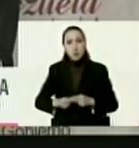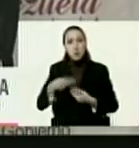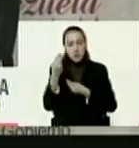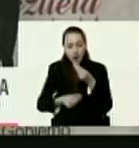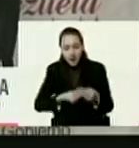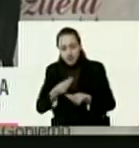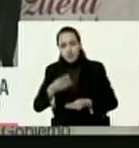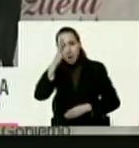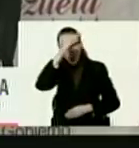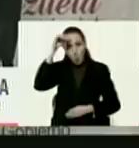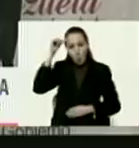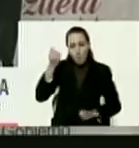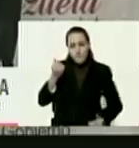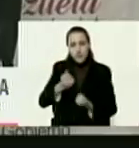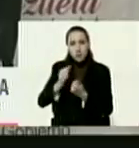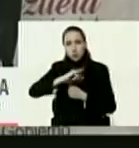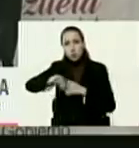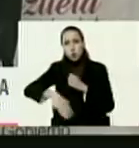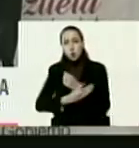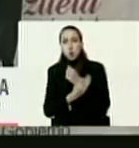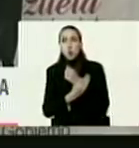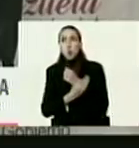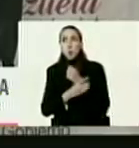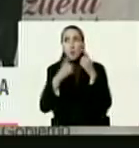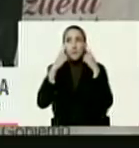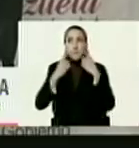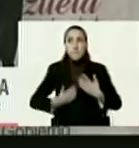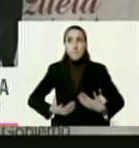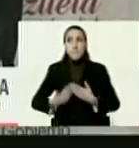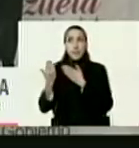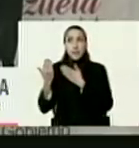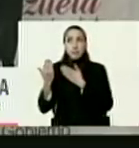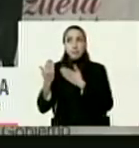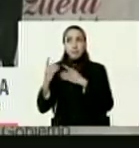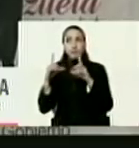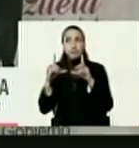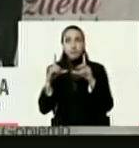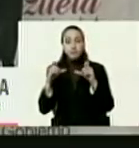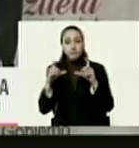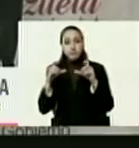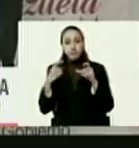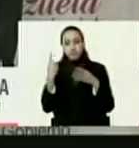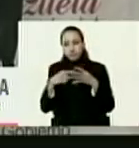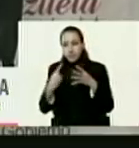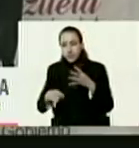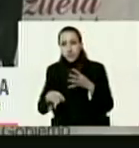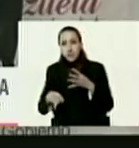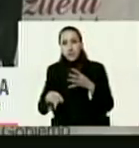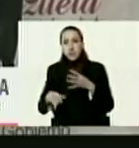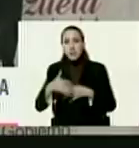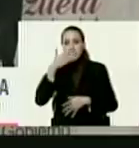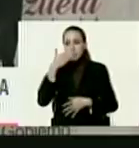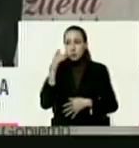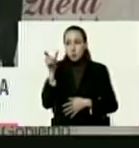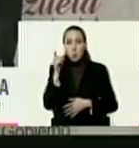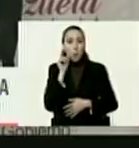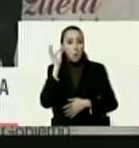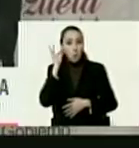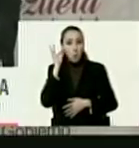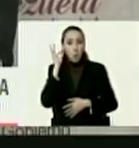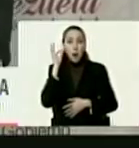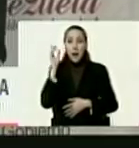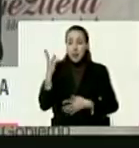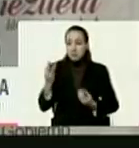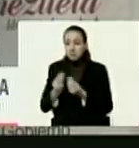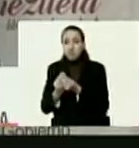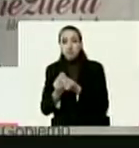señor Juan Guaidó. Aquí tenemos al señor Calderón Berti hablando de prostitutas, de facturaciones ficticias,